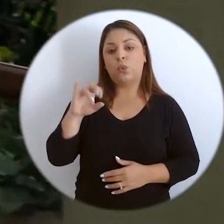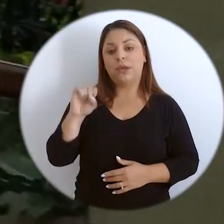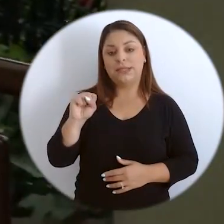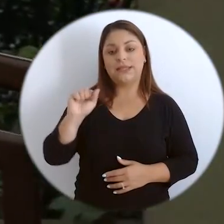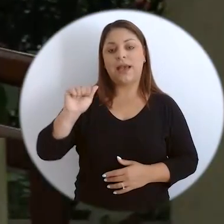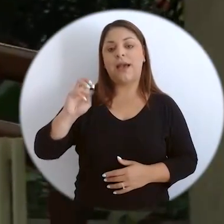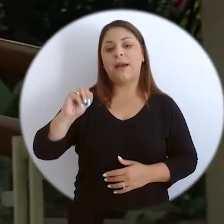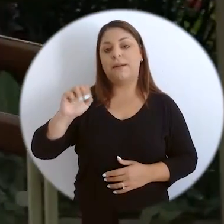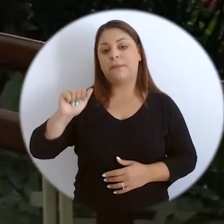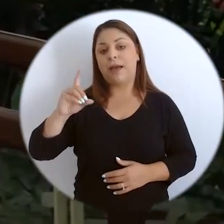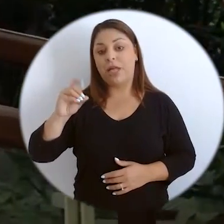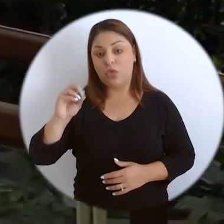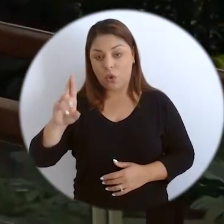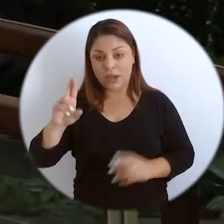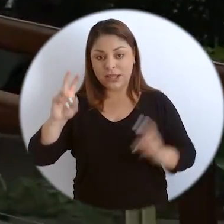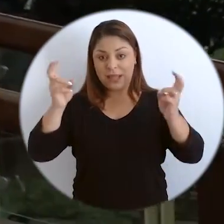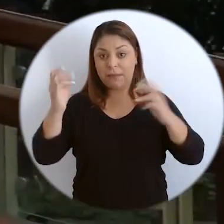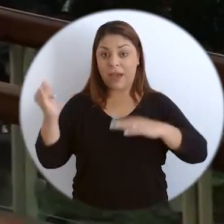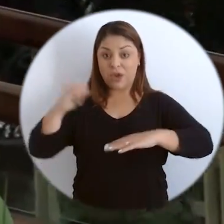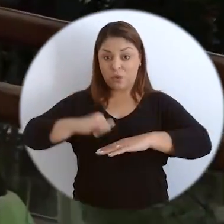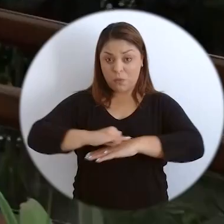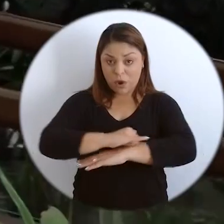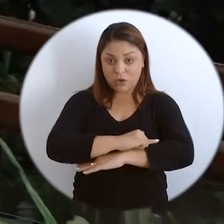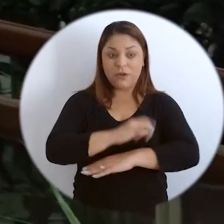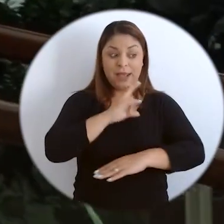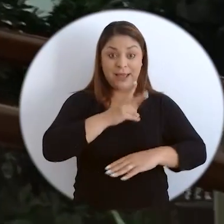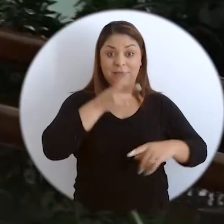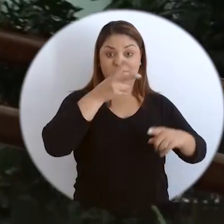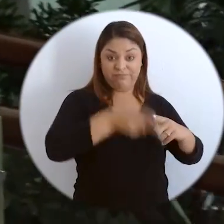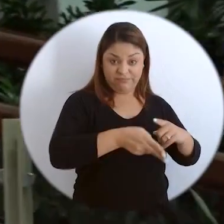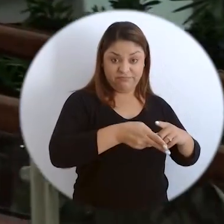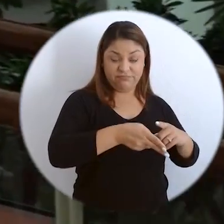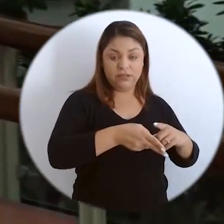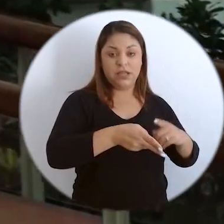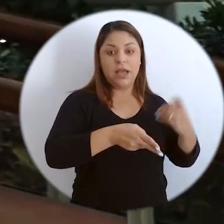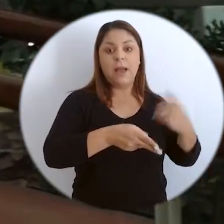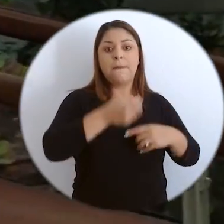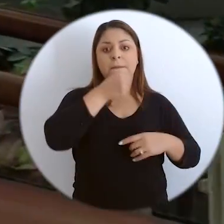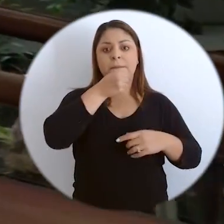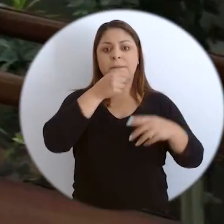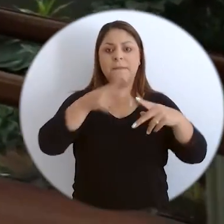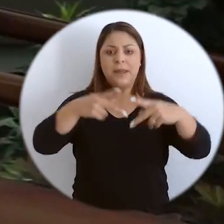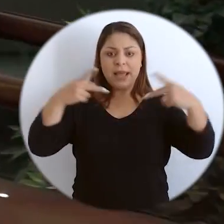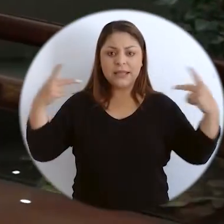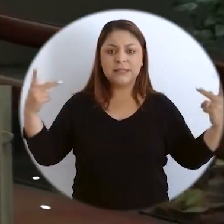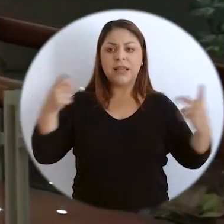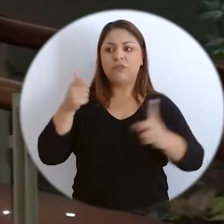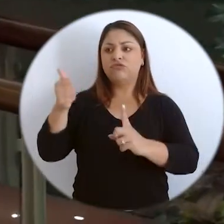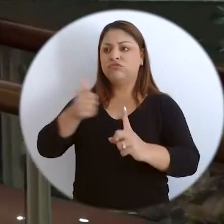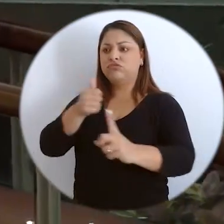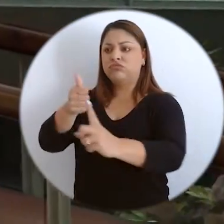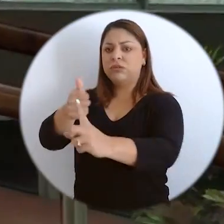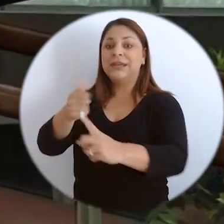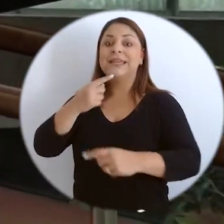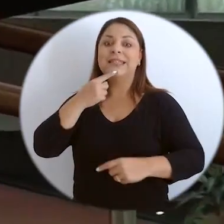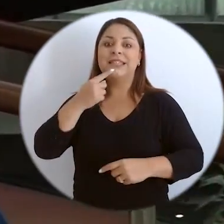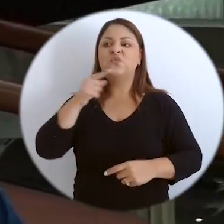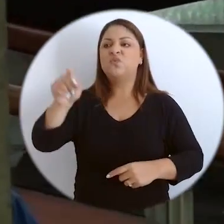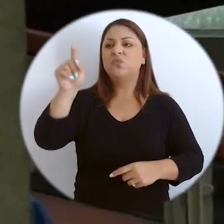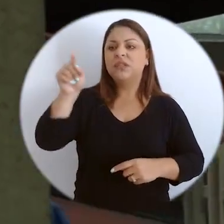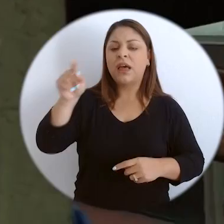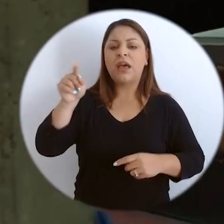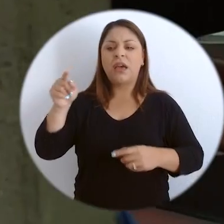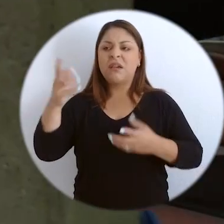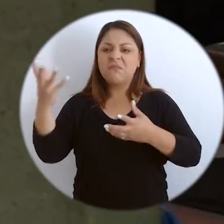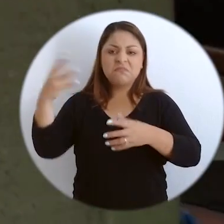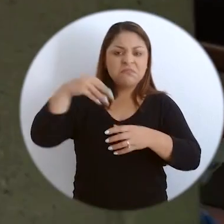ese centralismo de esa visión autoritaria de que yo debo ser, digamos, la autoridad política superior, de donde vengan todas las decisiones, no es siquiera quien